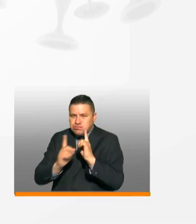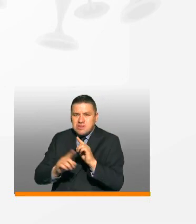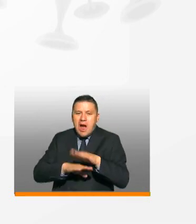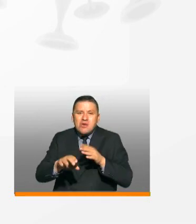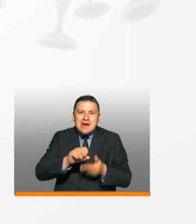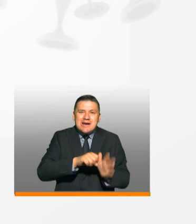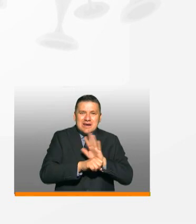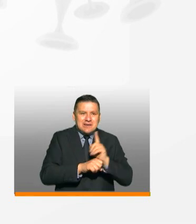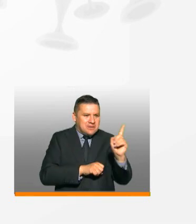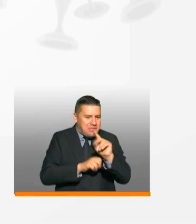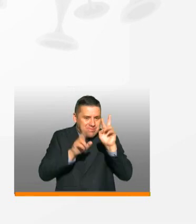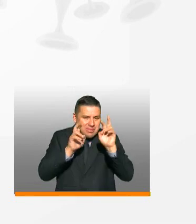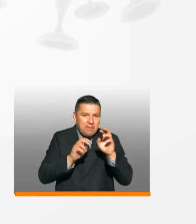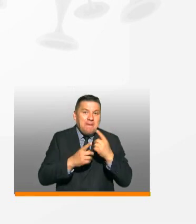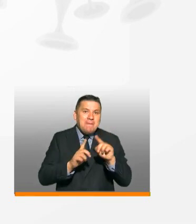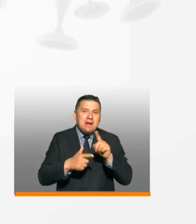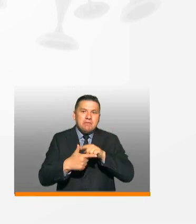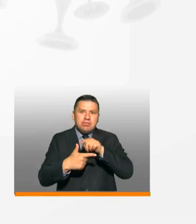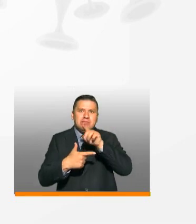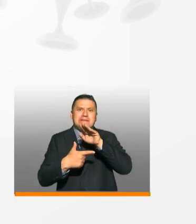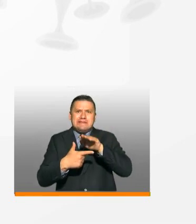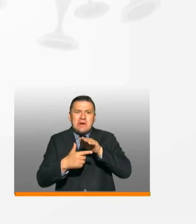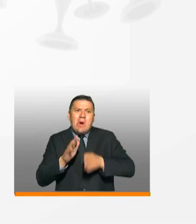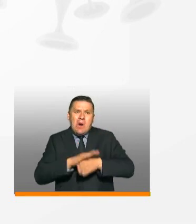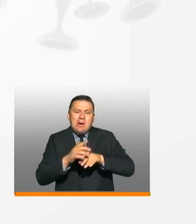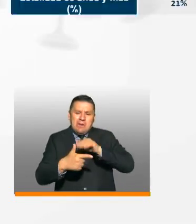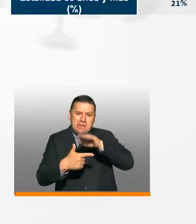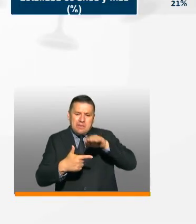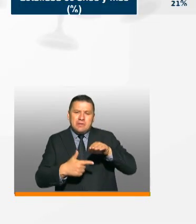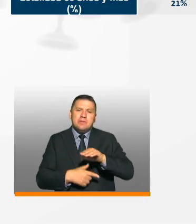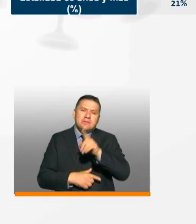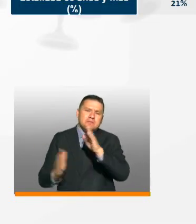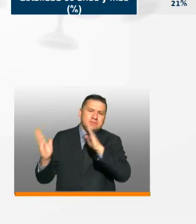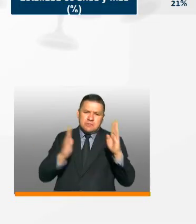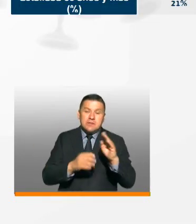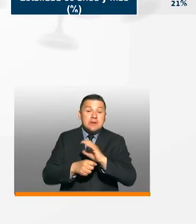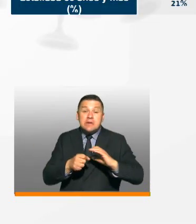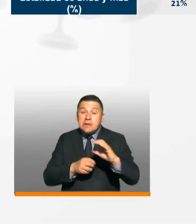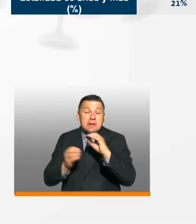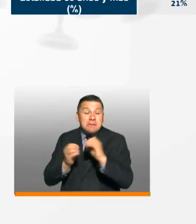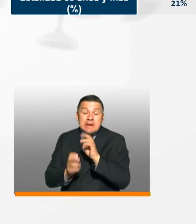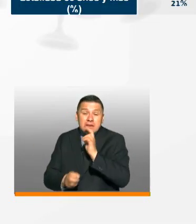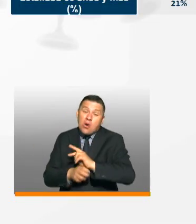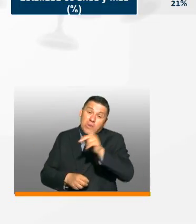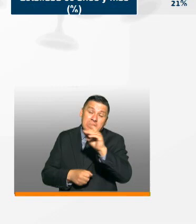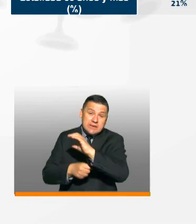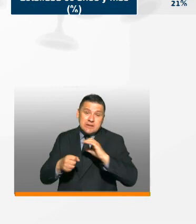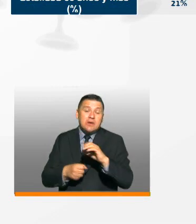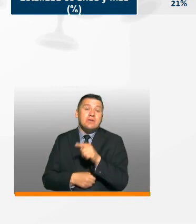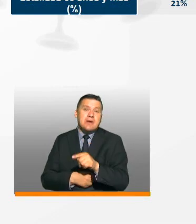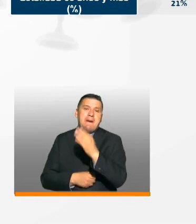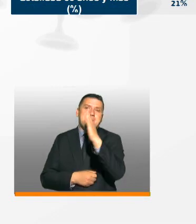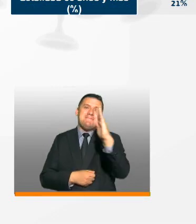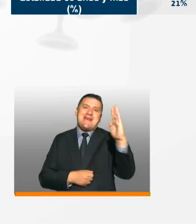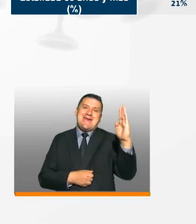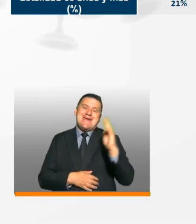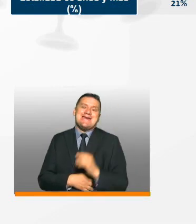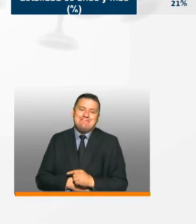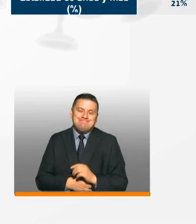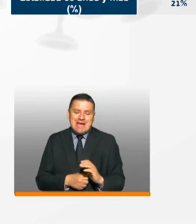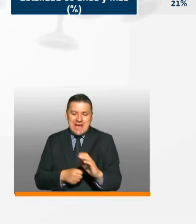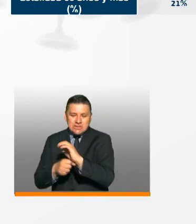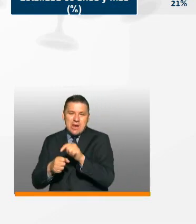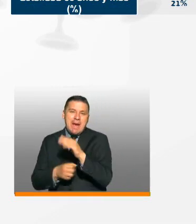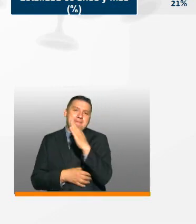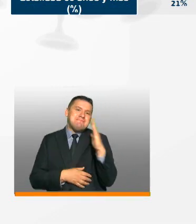de disponibilidad, pero ha venido una estabilidad y la baja. La siguiente ciudad que tenemos dificultades es la ciudad de Barranquilla. En la ciudad de